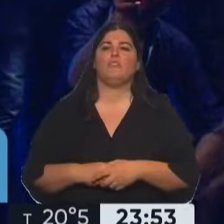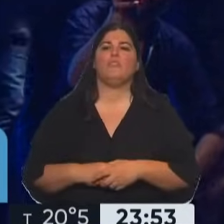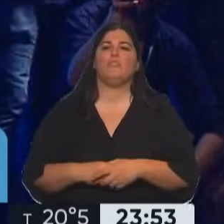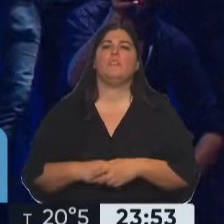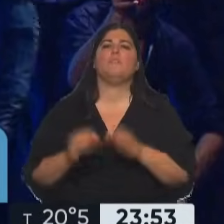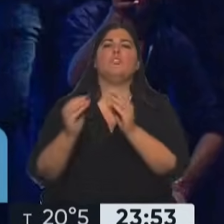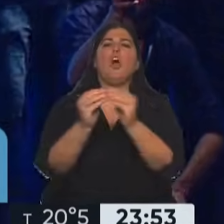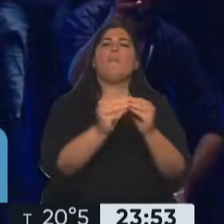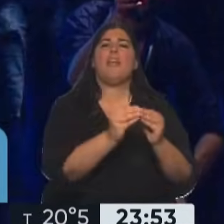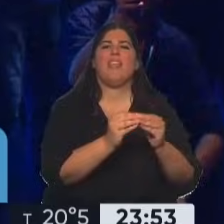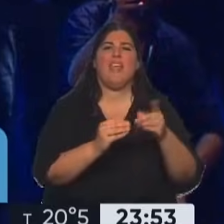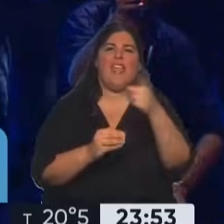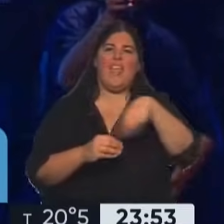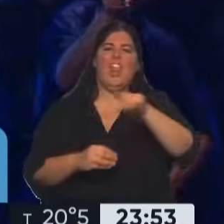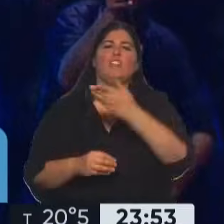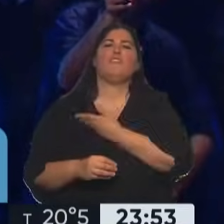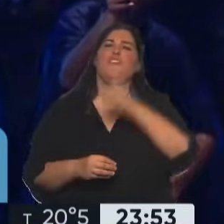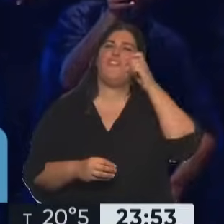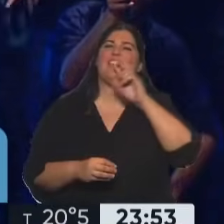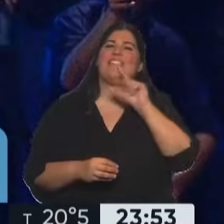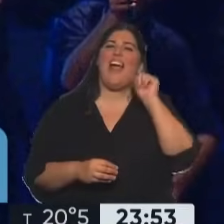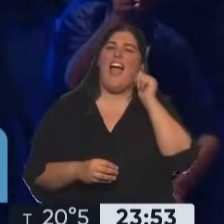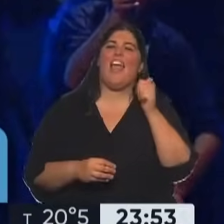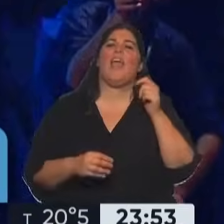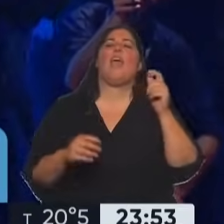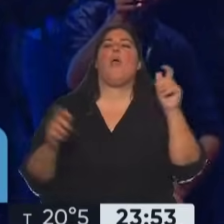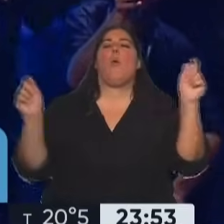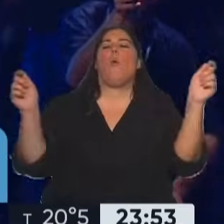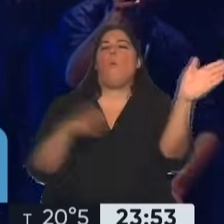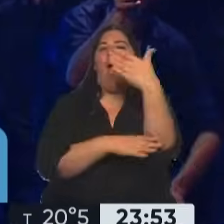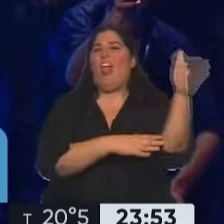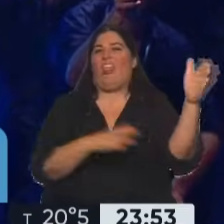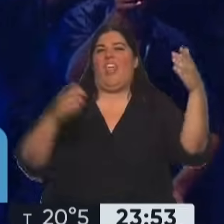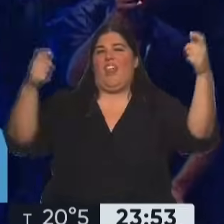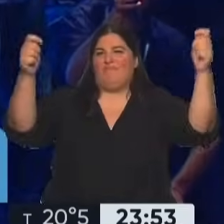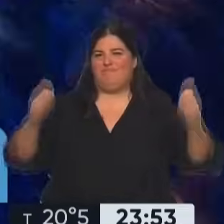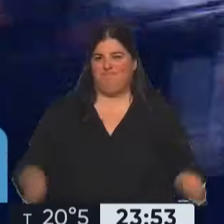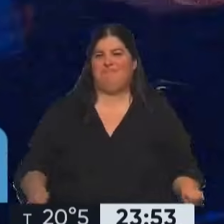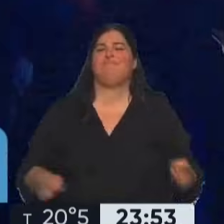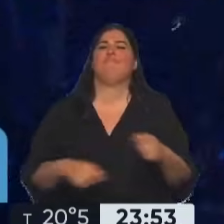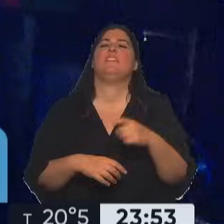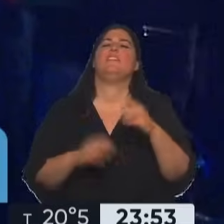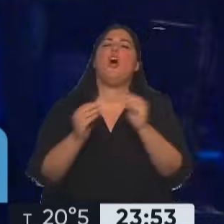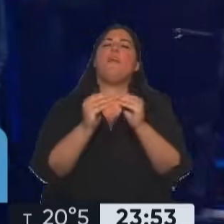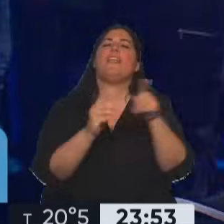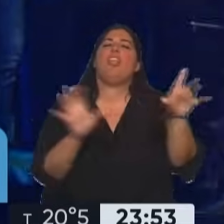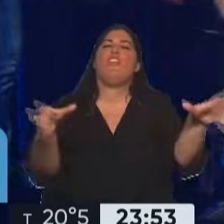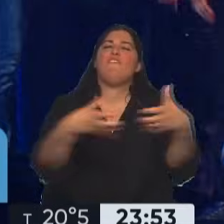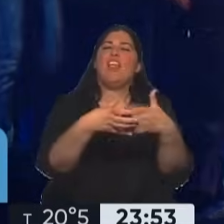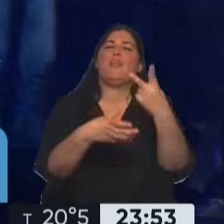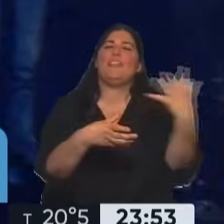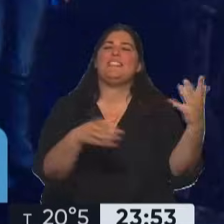A los compañeros de FETRAE, si bajan la bandera, y a los compañeros del Frente 25 de